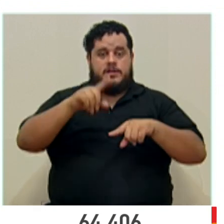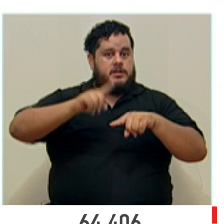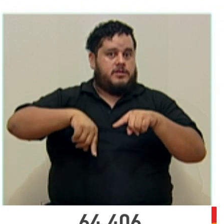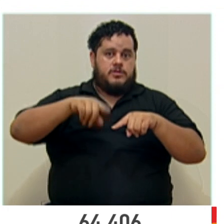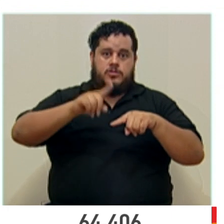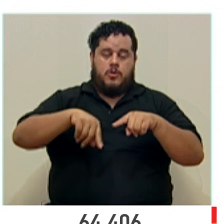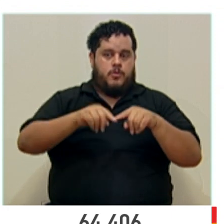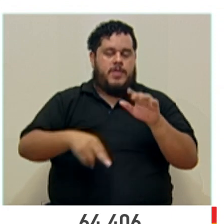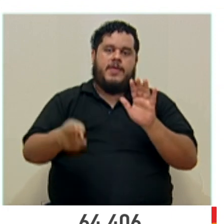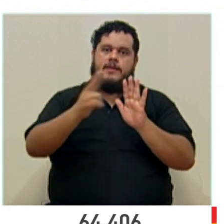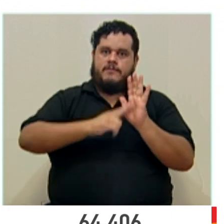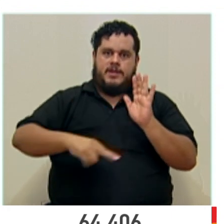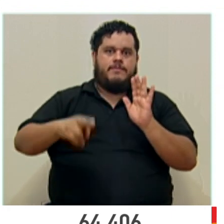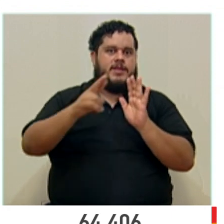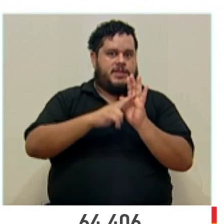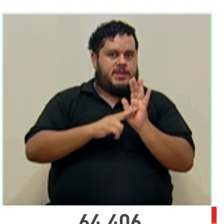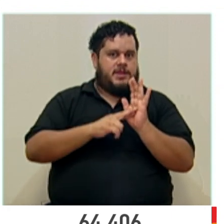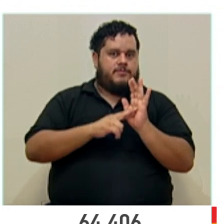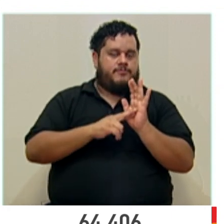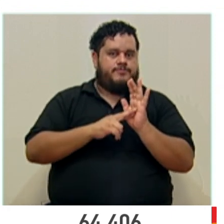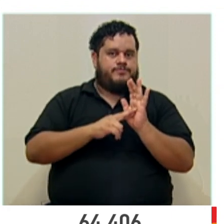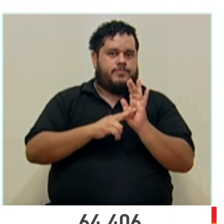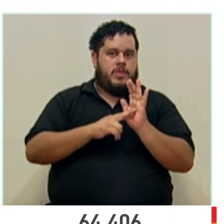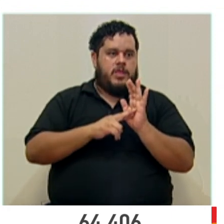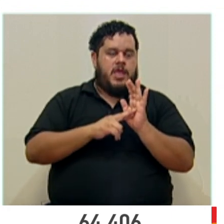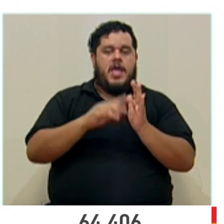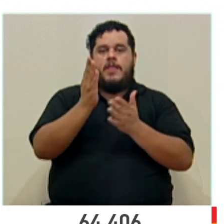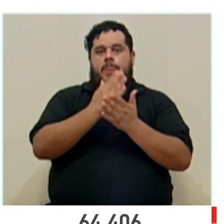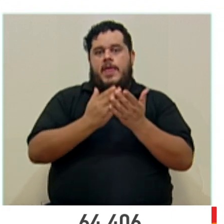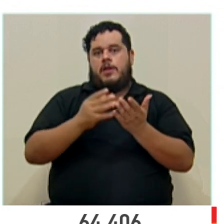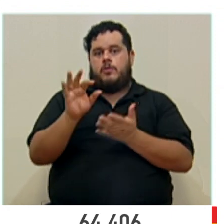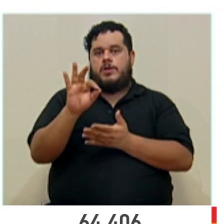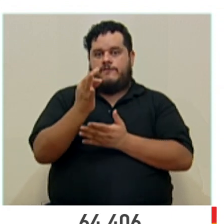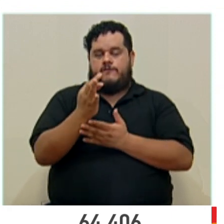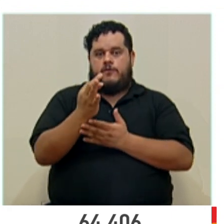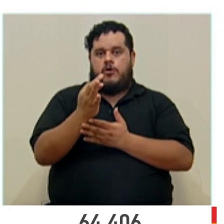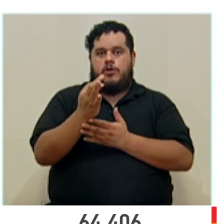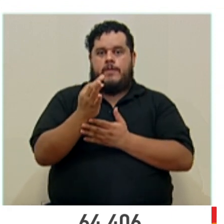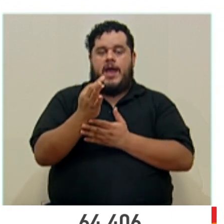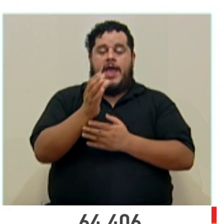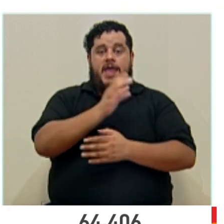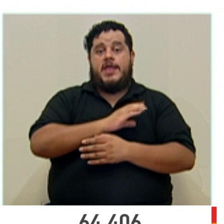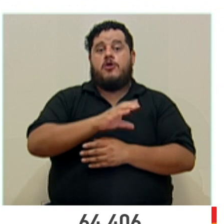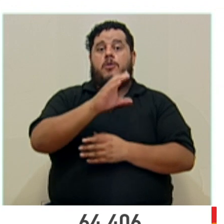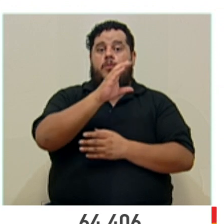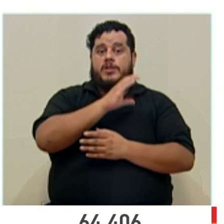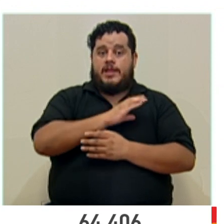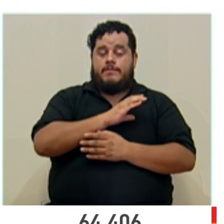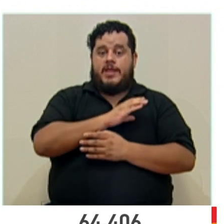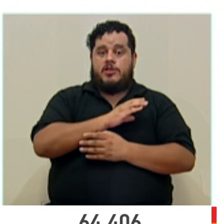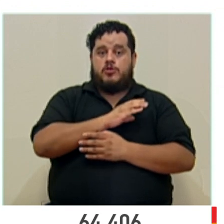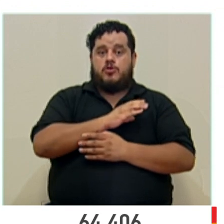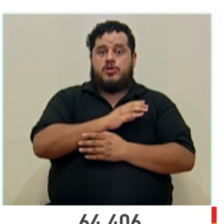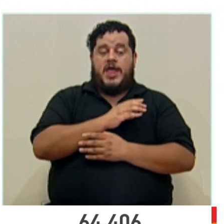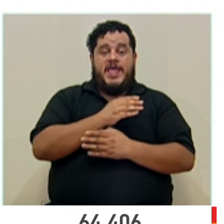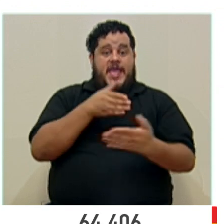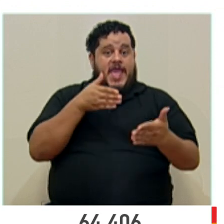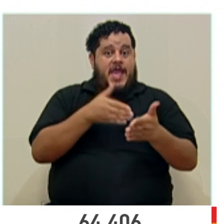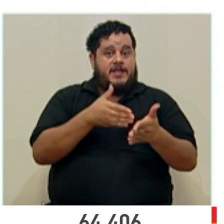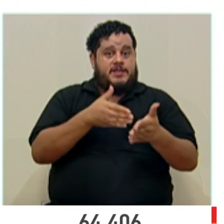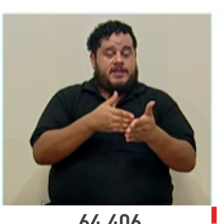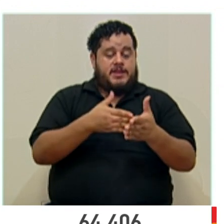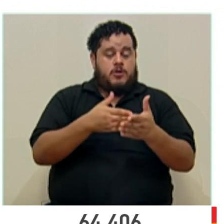pueden repetir, ¿verdad?, de alguna forma, pautas de comportamiento que atenten contra